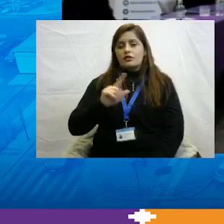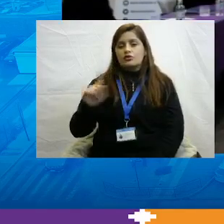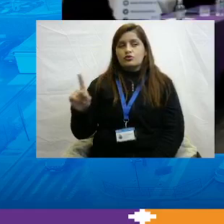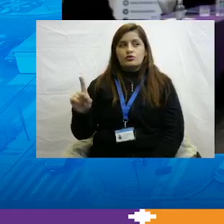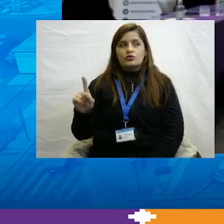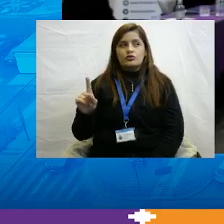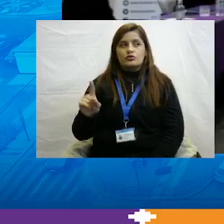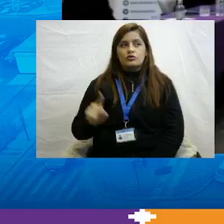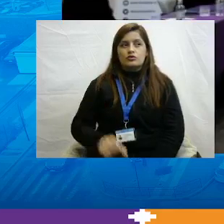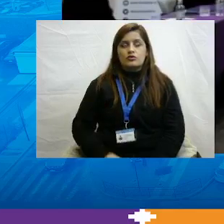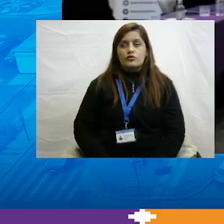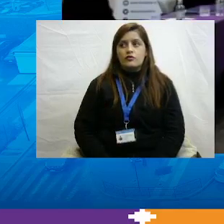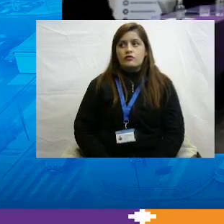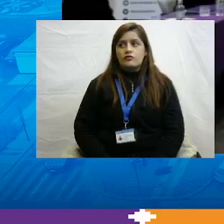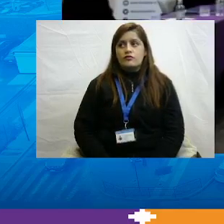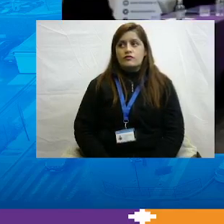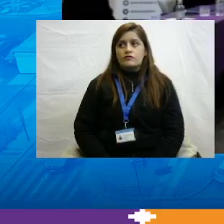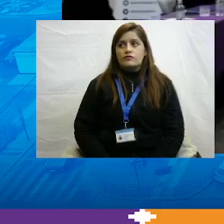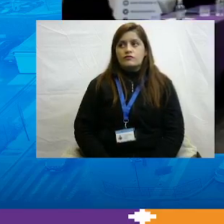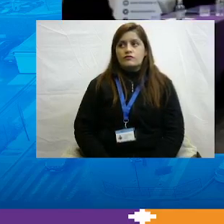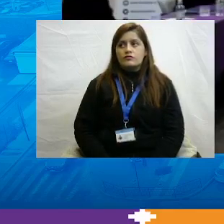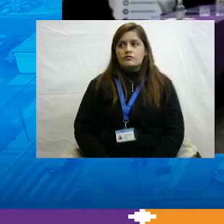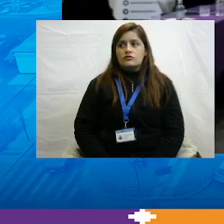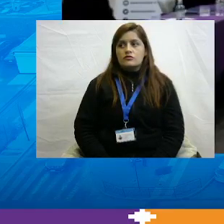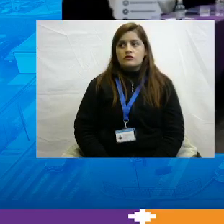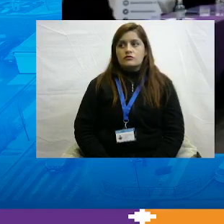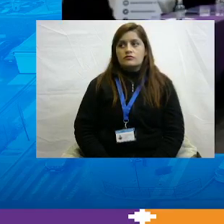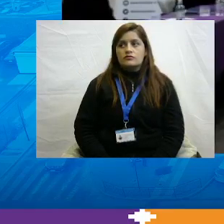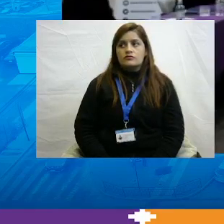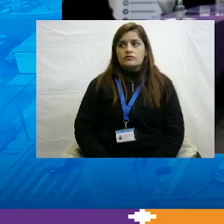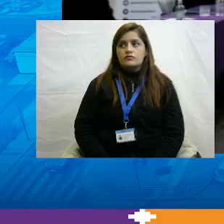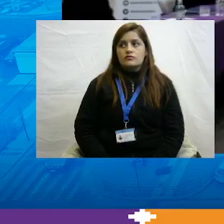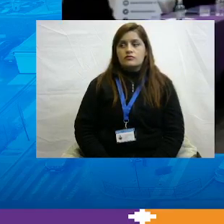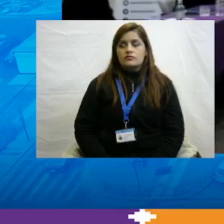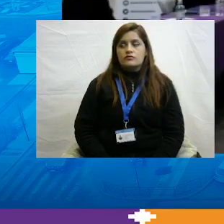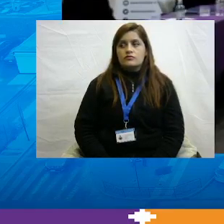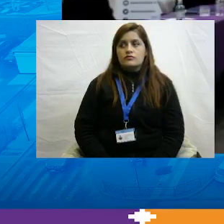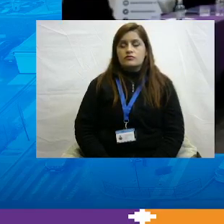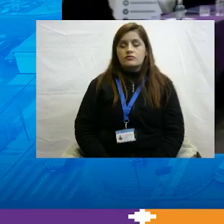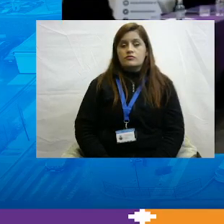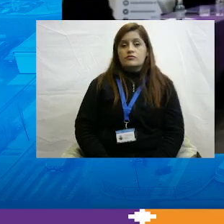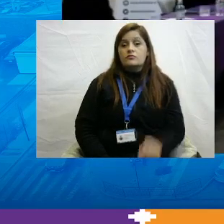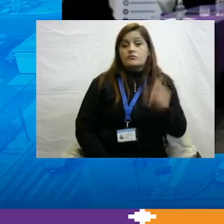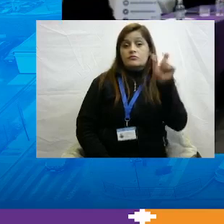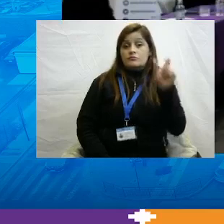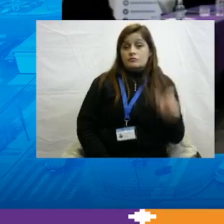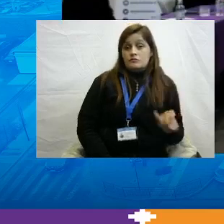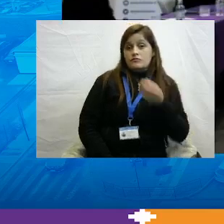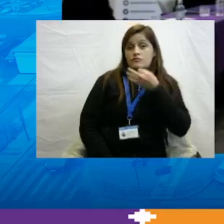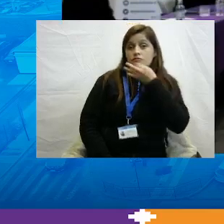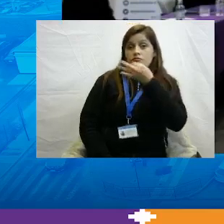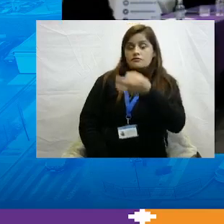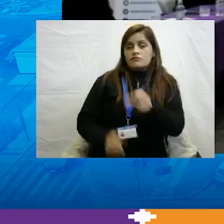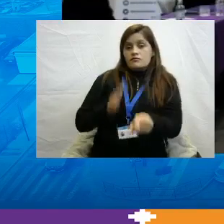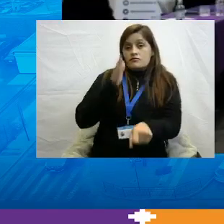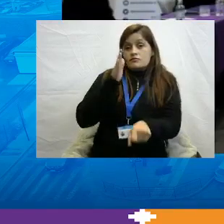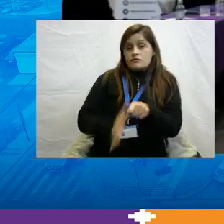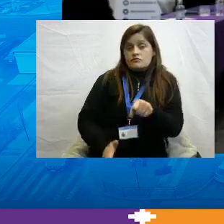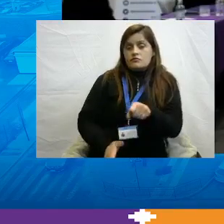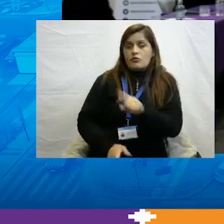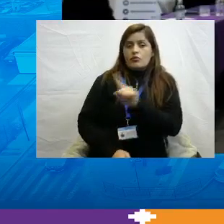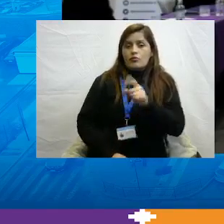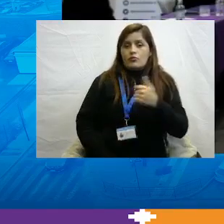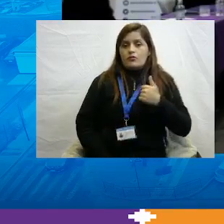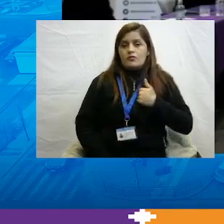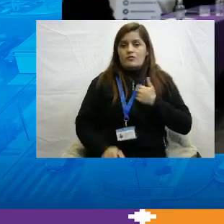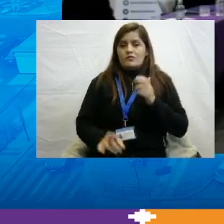2021. Él indica que hubo un término de la relación laboral sin causal justificada. Esta dirección de asesoría jurídica, en el fondo,